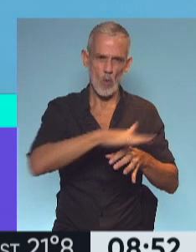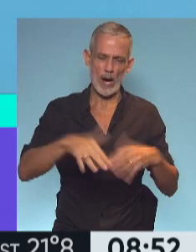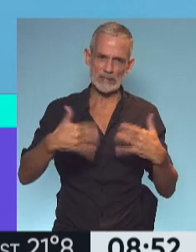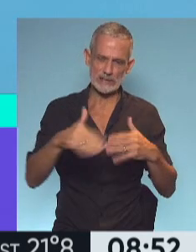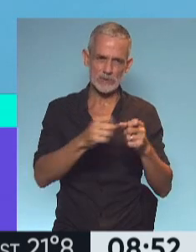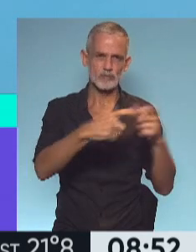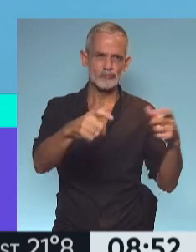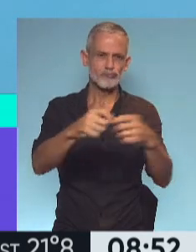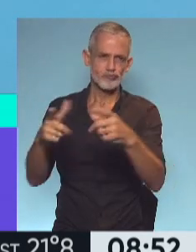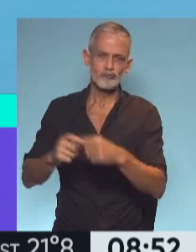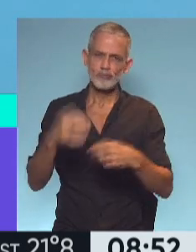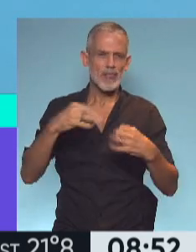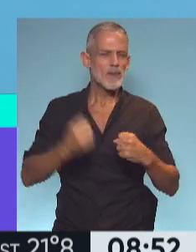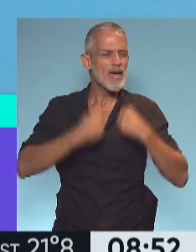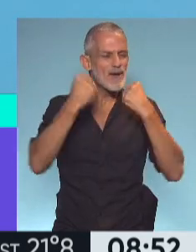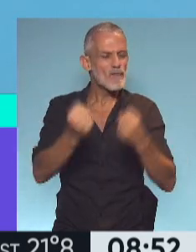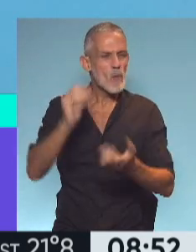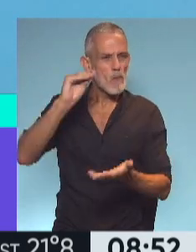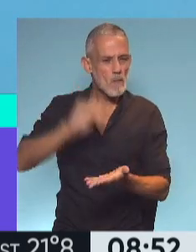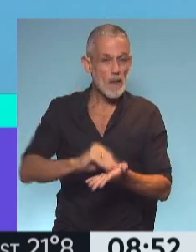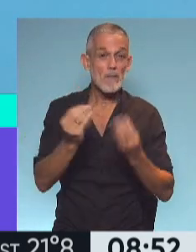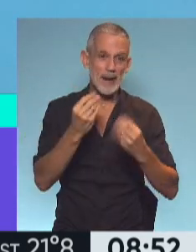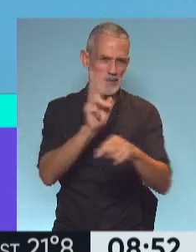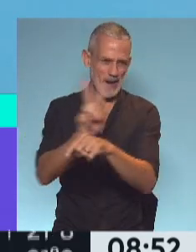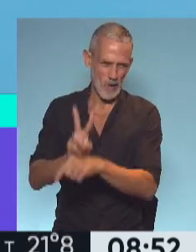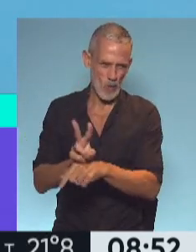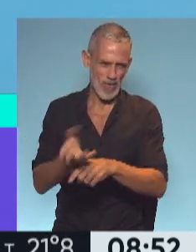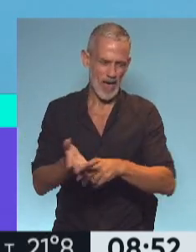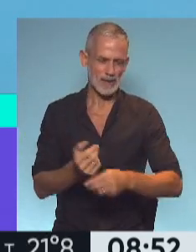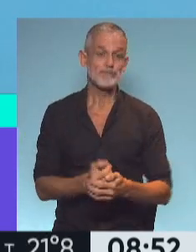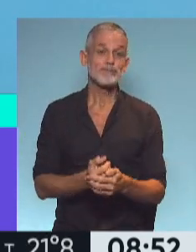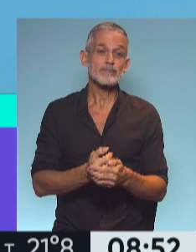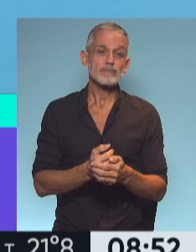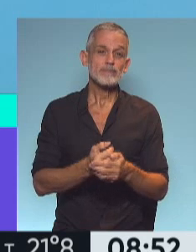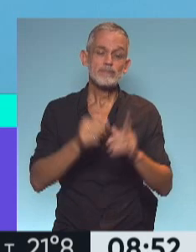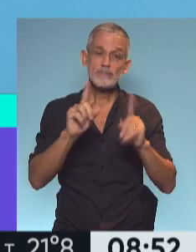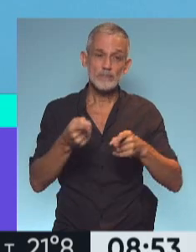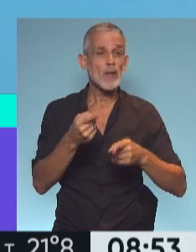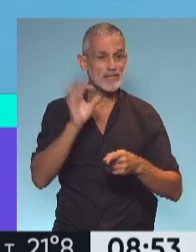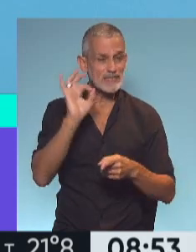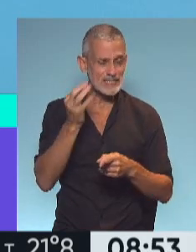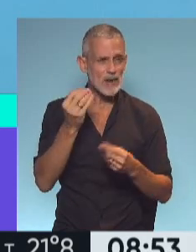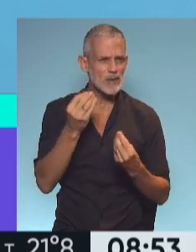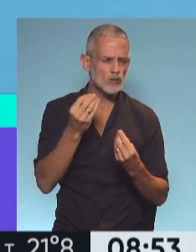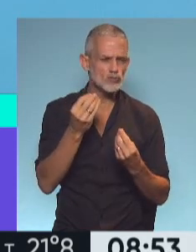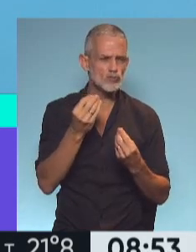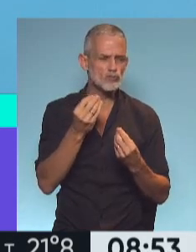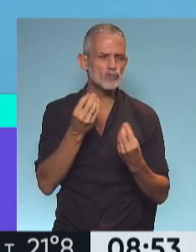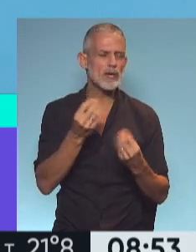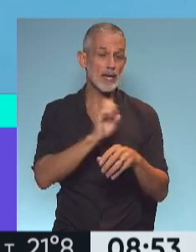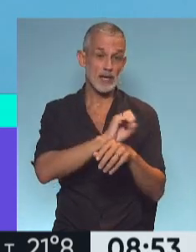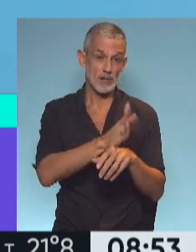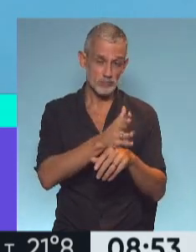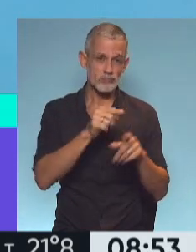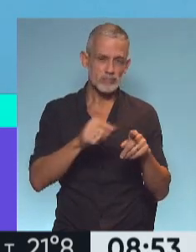tenemos que redoblar los esfuerzos para los cuidados. Tenemos también el conocimiento del virus en relación a que